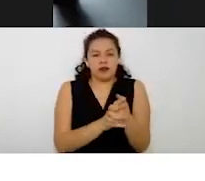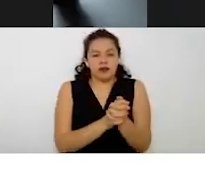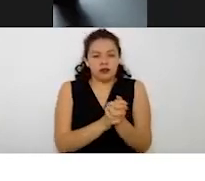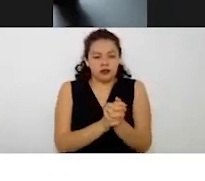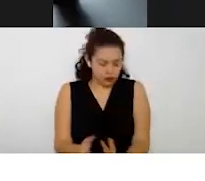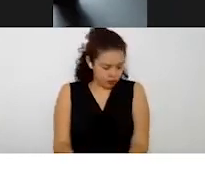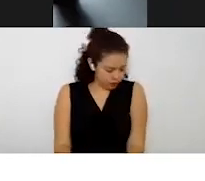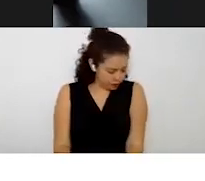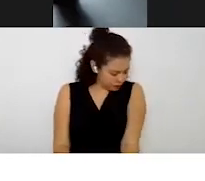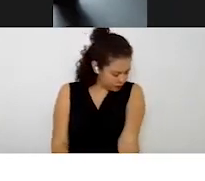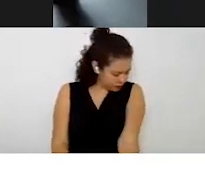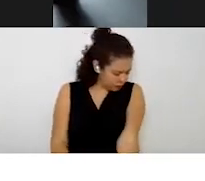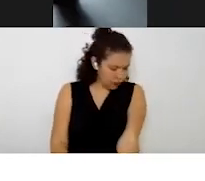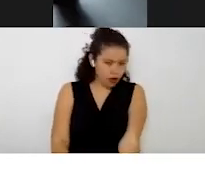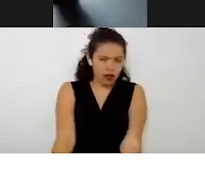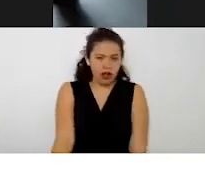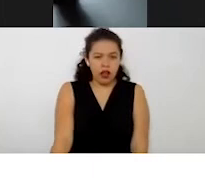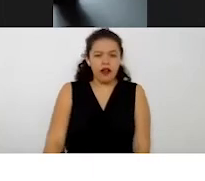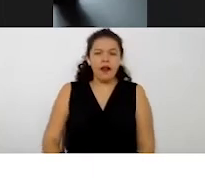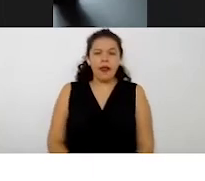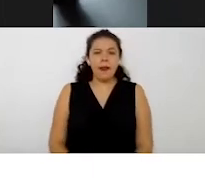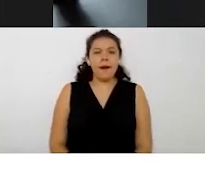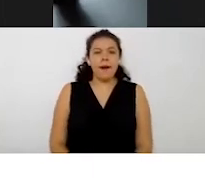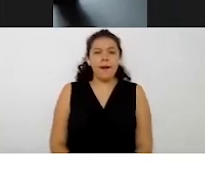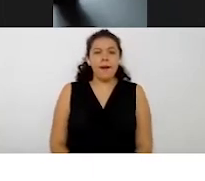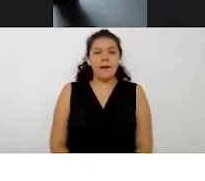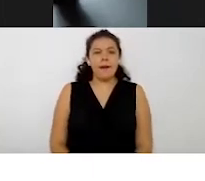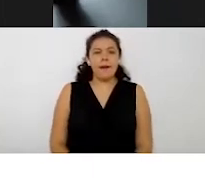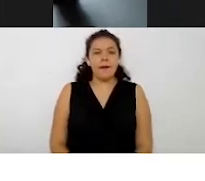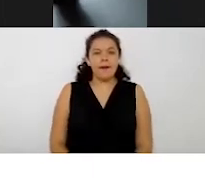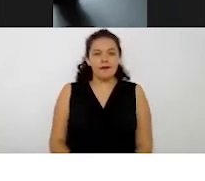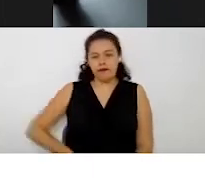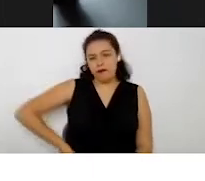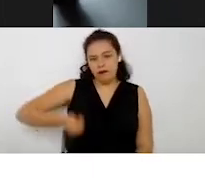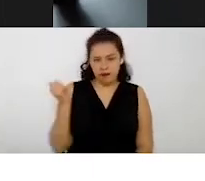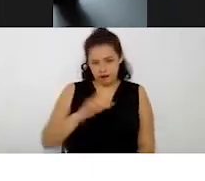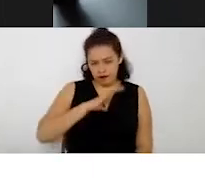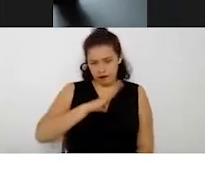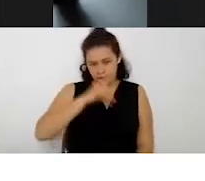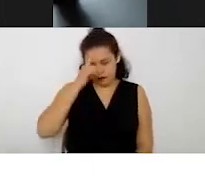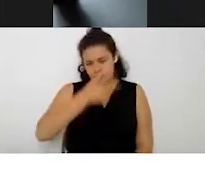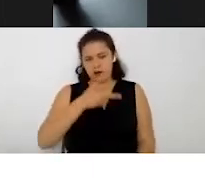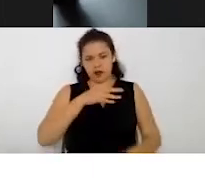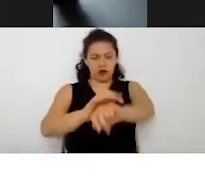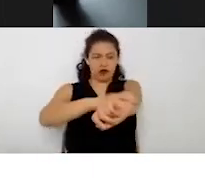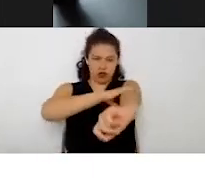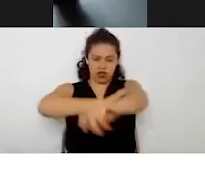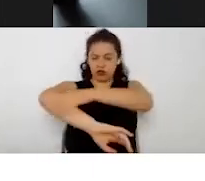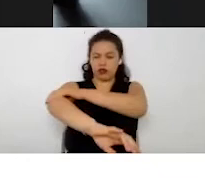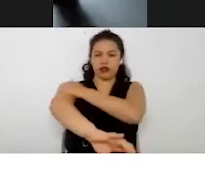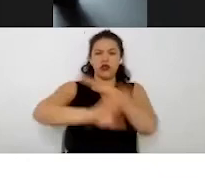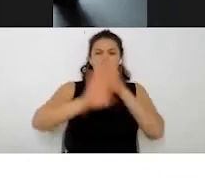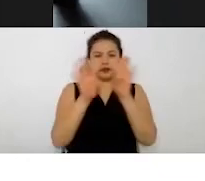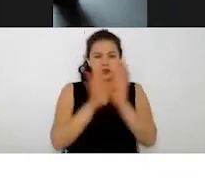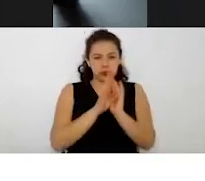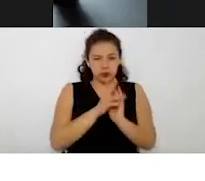En primera instancia, lo que va a influenciar mucho va a ser la posición de los brazos. ¿De acuerdo? Mis brazos